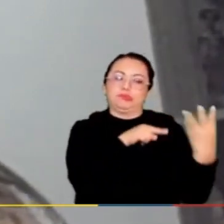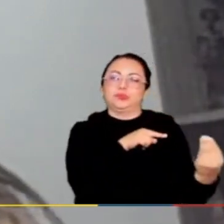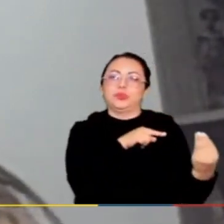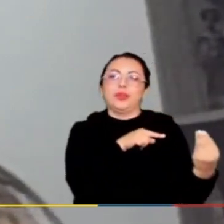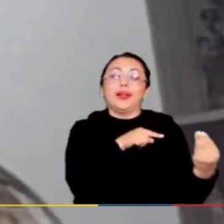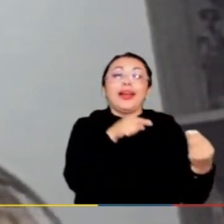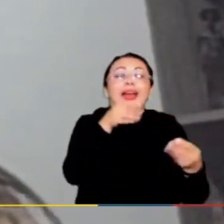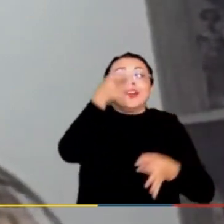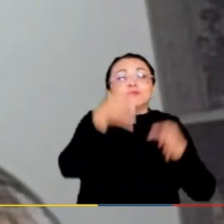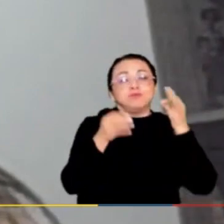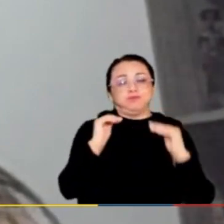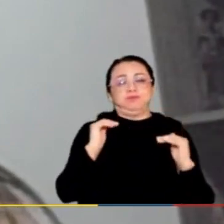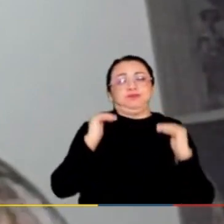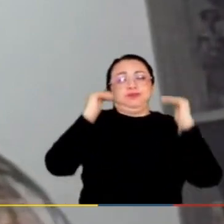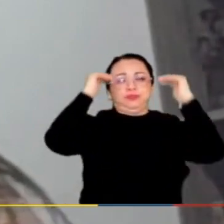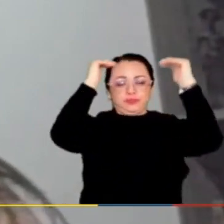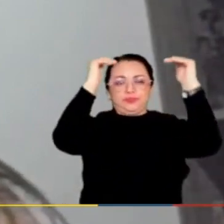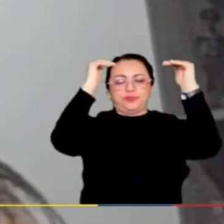Superior